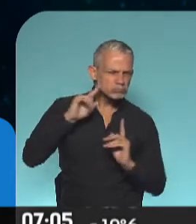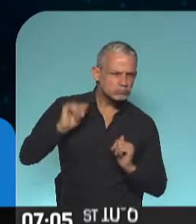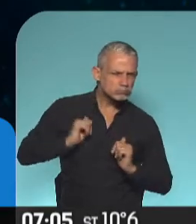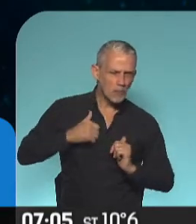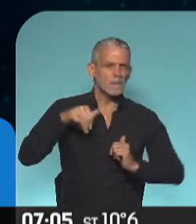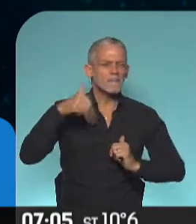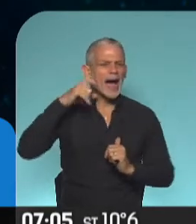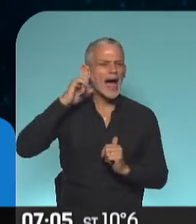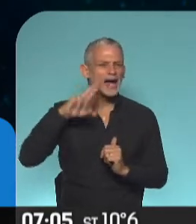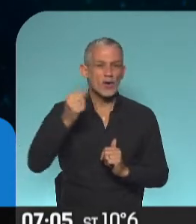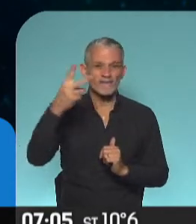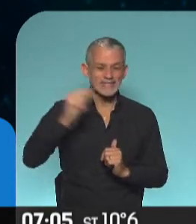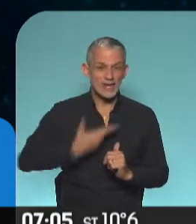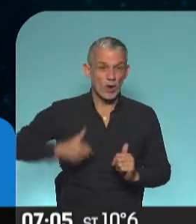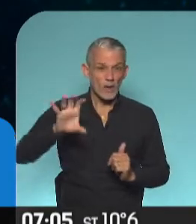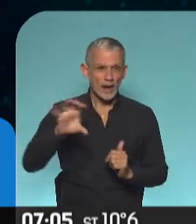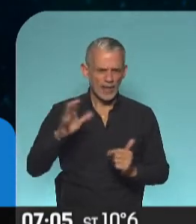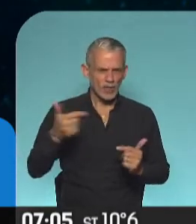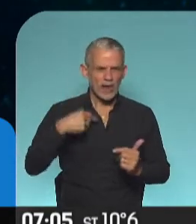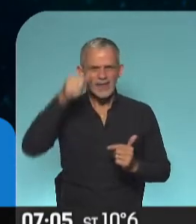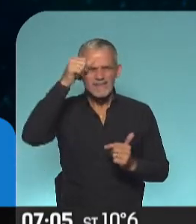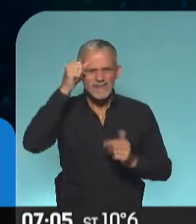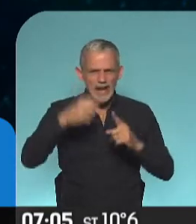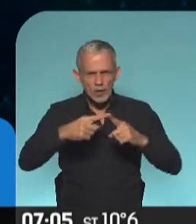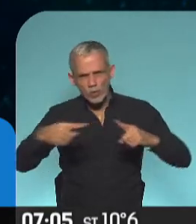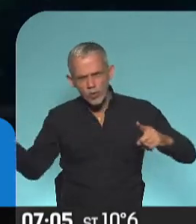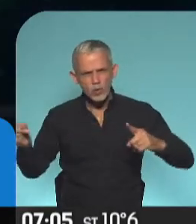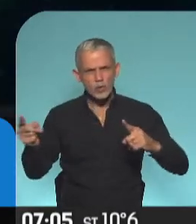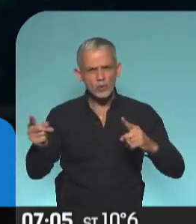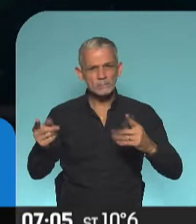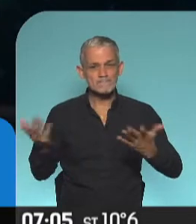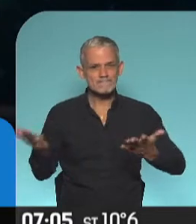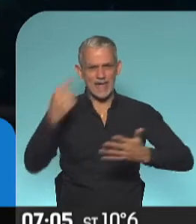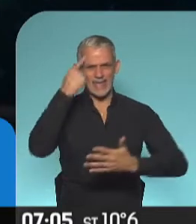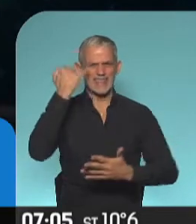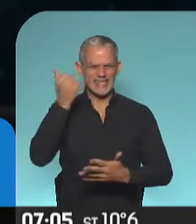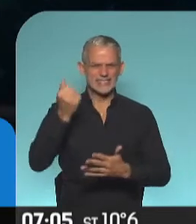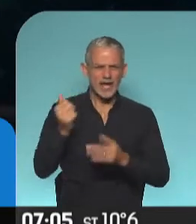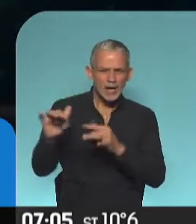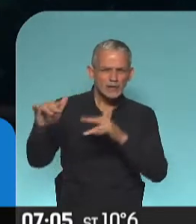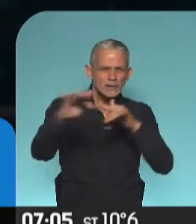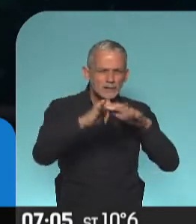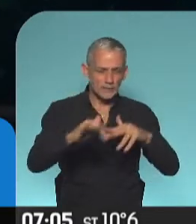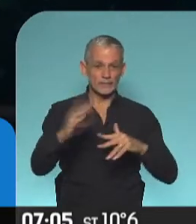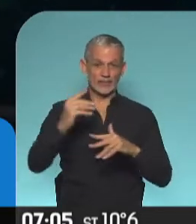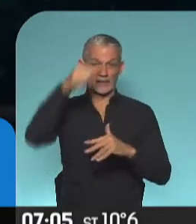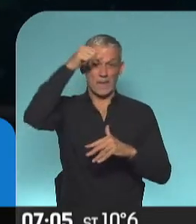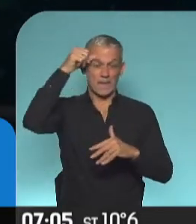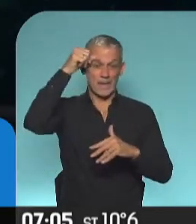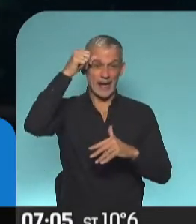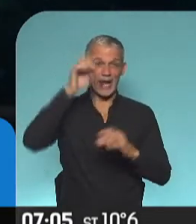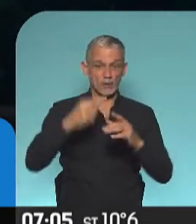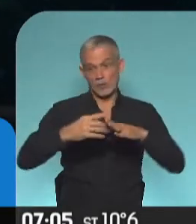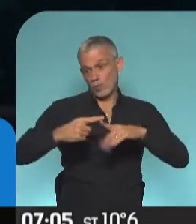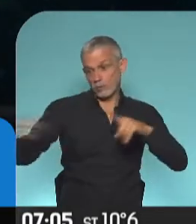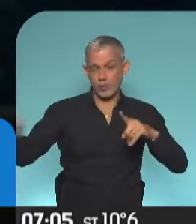Magario en las últimas horas decir que se extiende la temporada de verano. ¿Es factible esto? Hay algunas ideas que ya están en danza. Por un lado, que la temporada de verano se